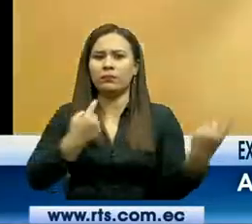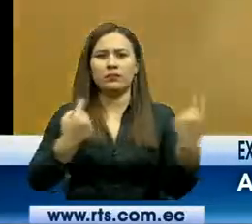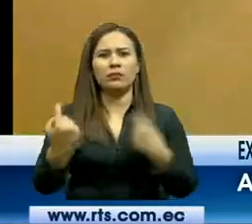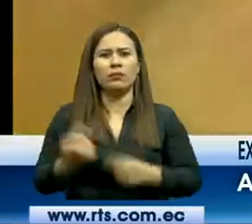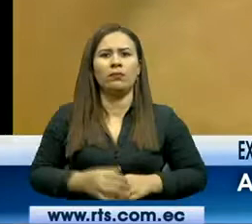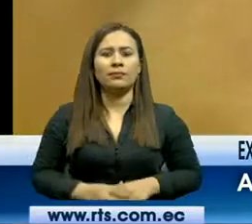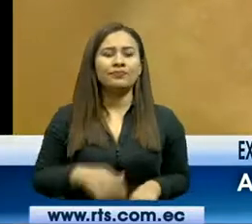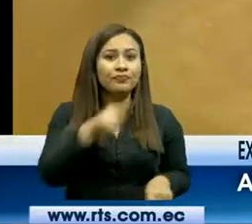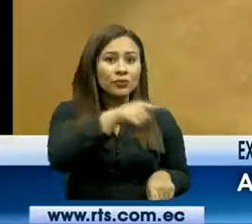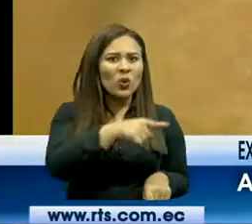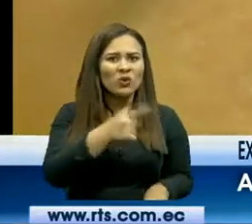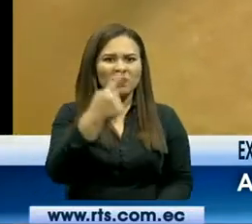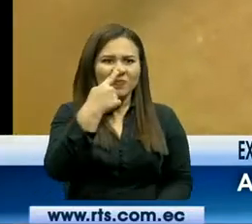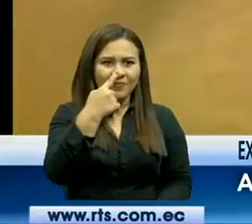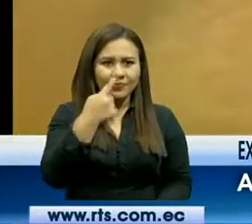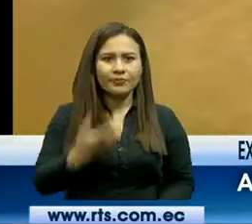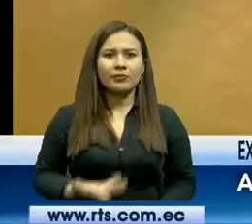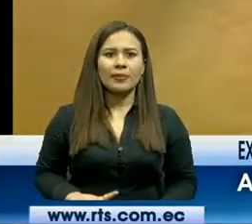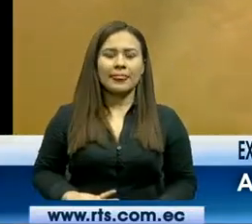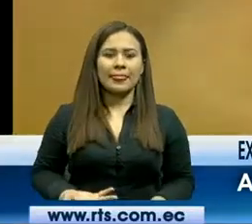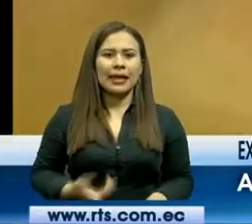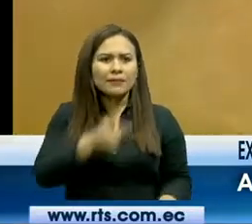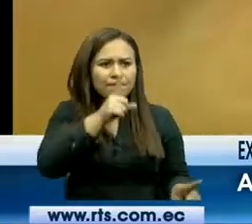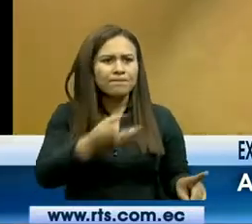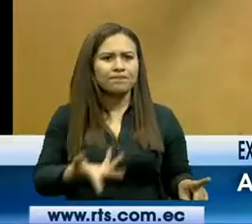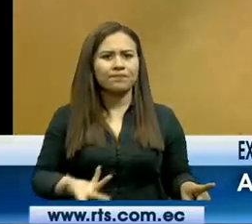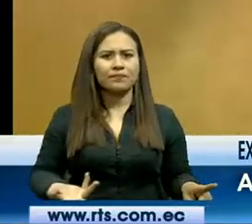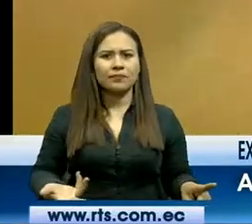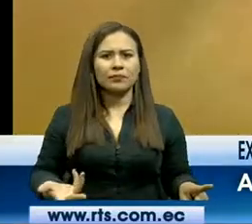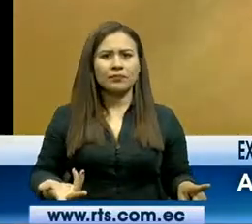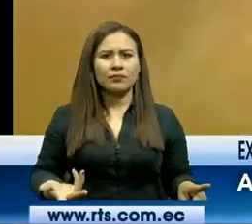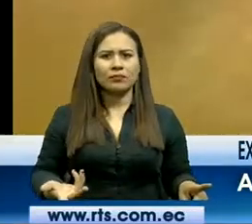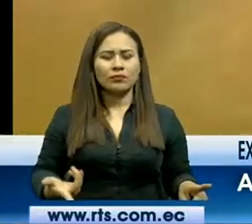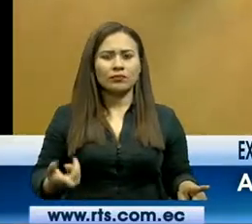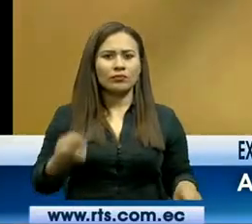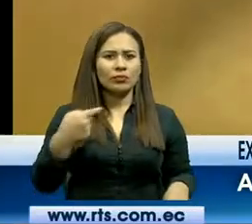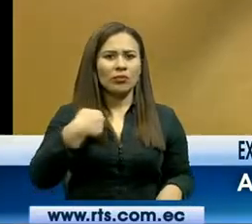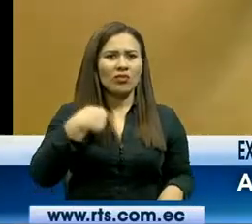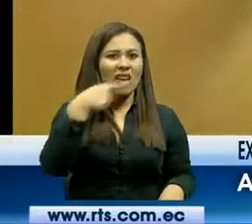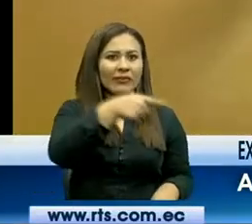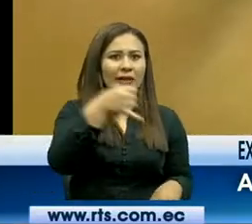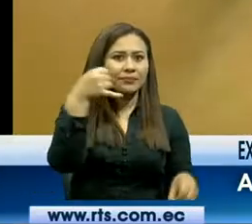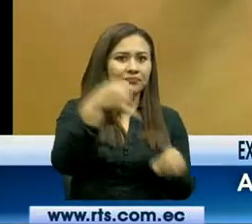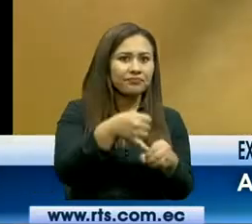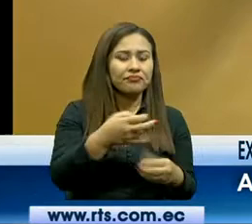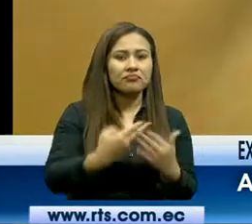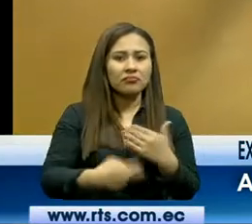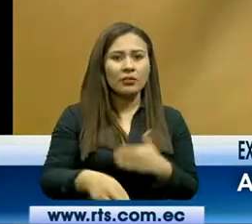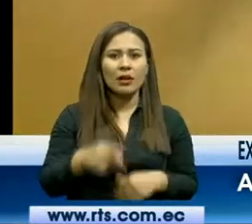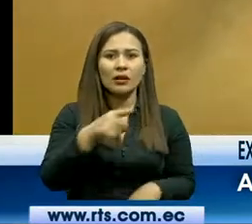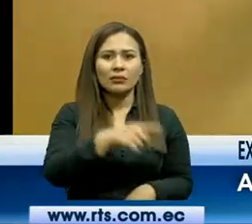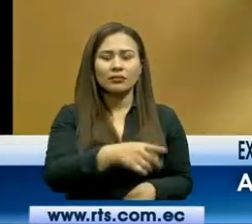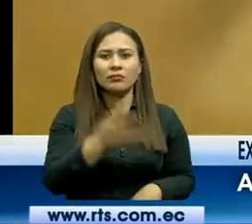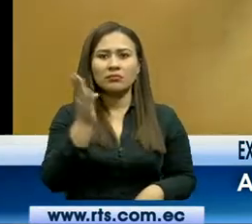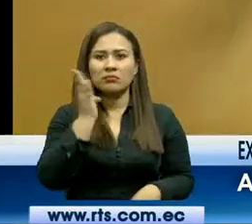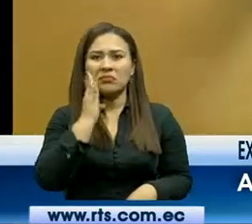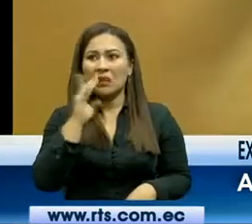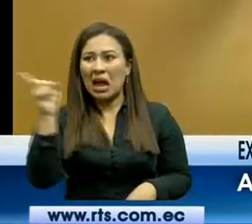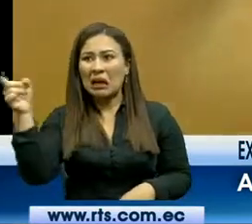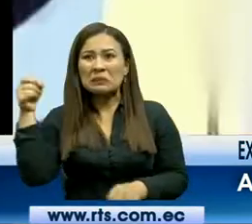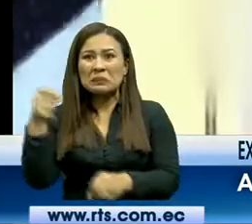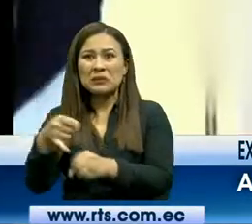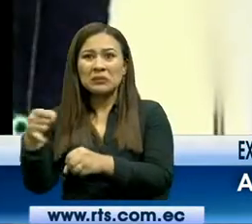seas zapa, que me quede callada, que me van a violar a mí, a mis hijos, porque ando con la mamá de las supuestas